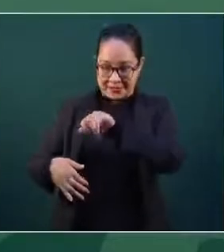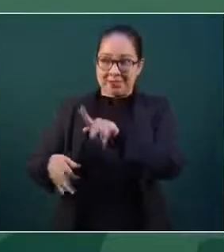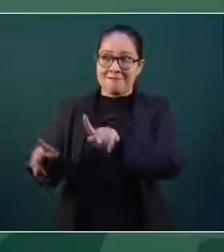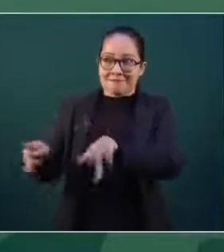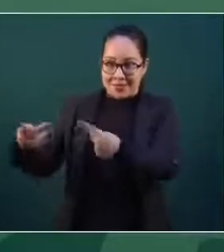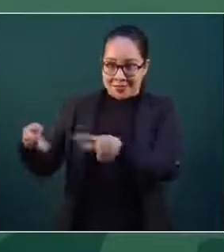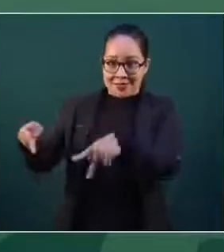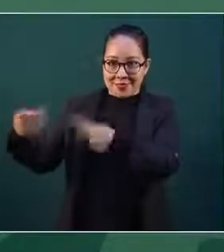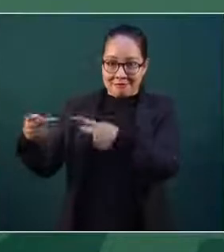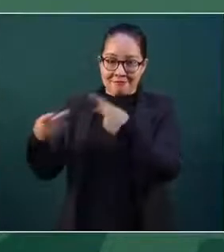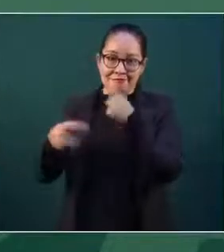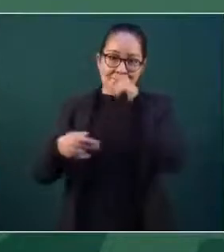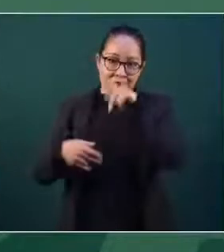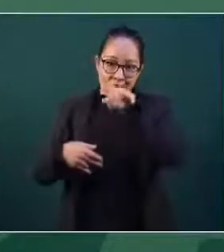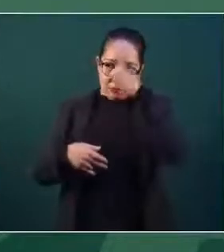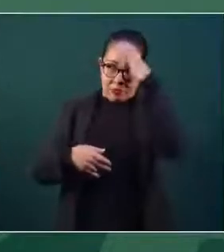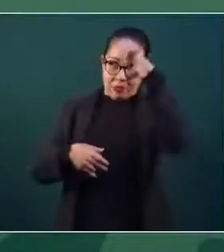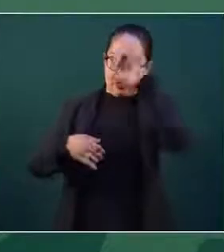extranjeras sobre todo,